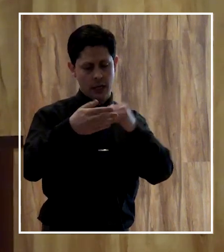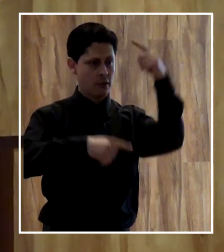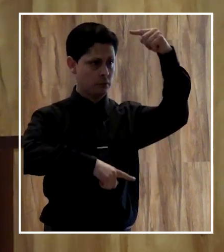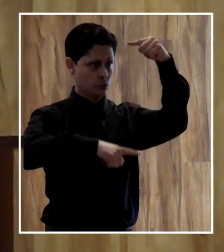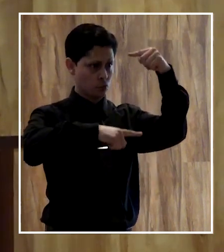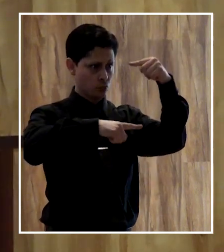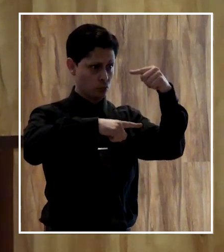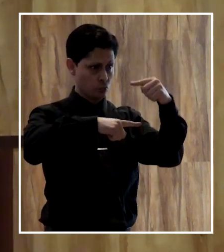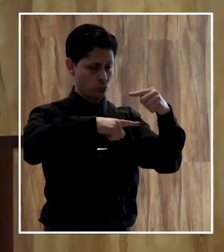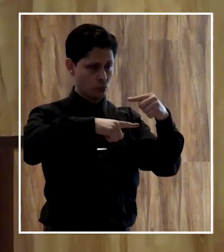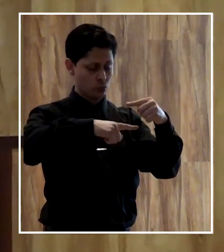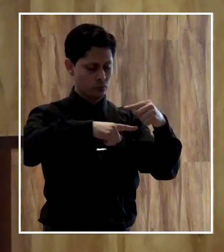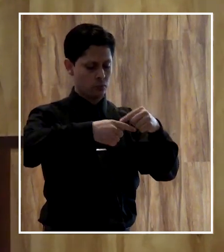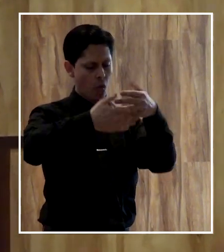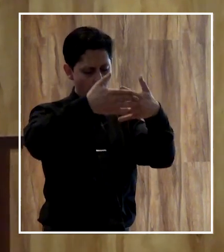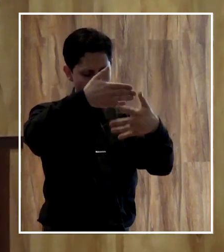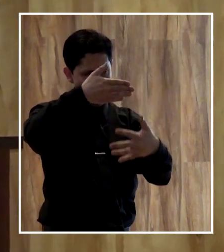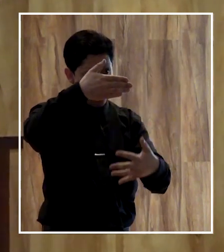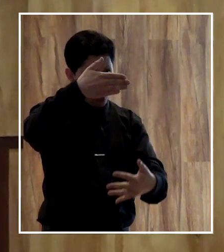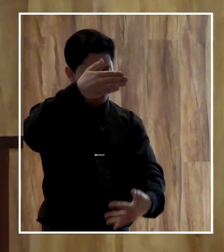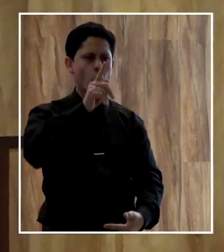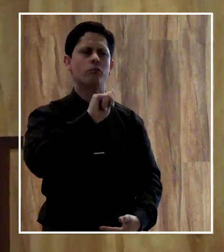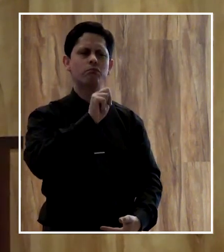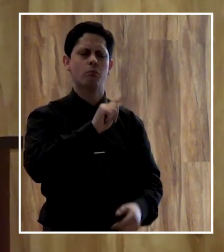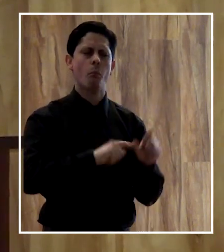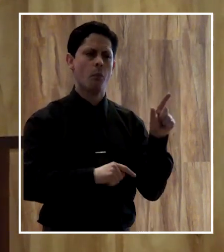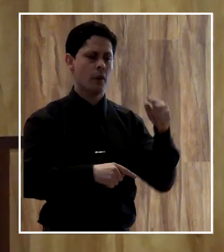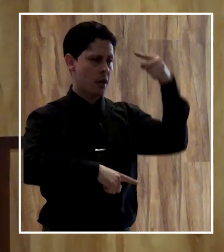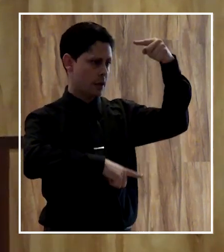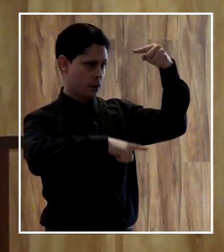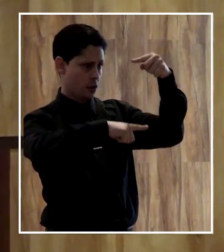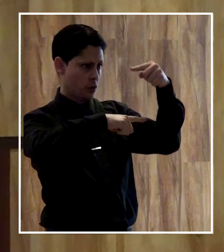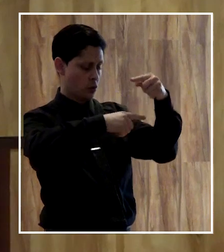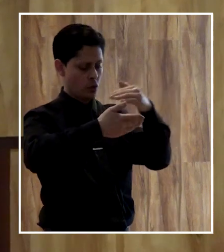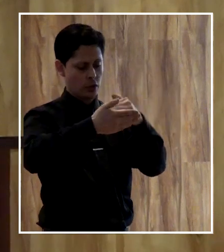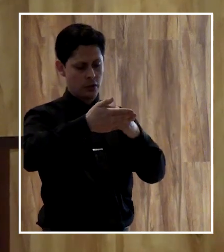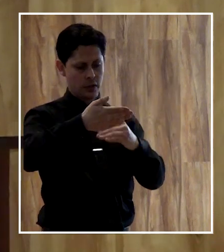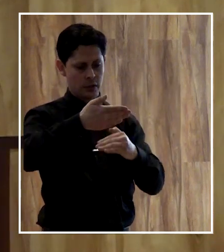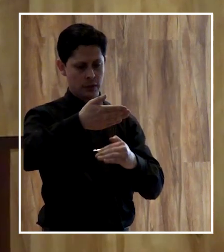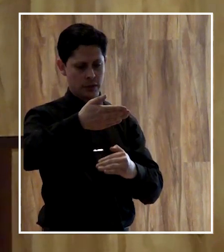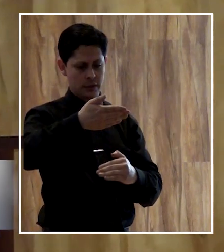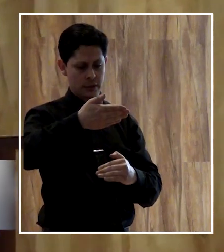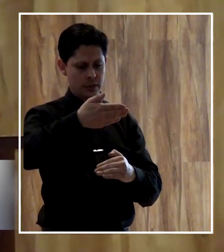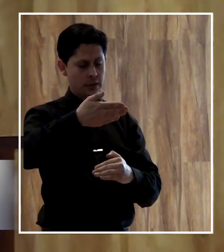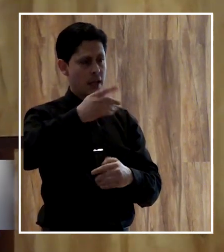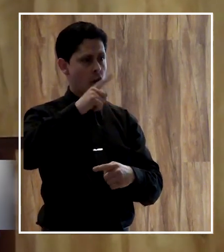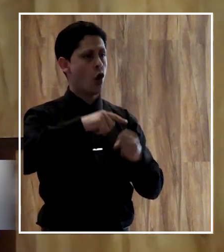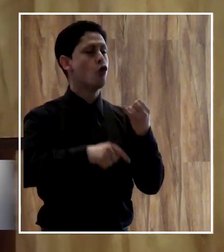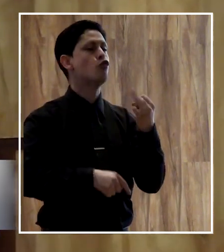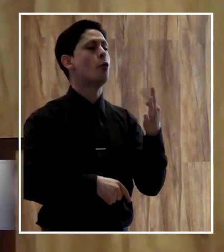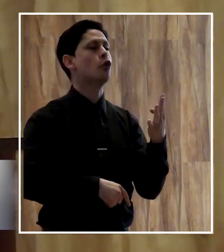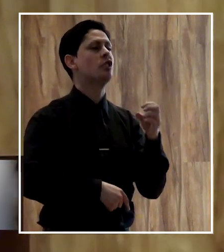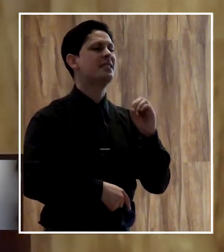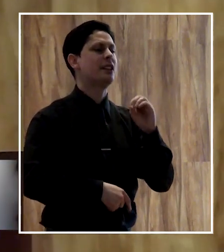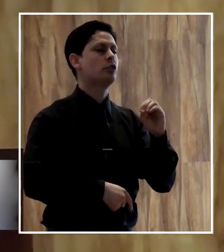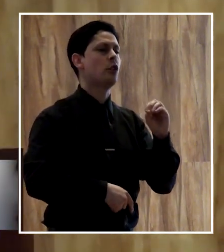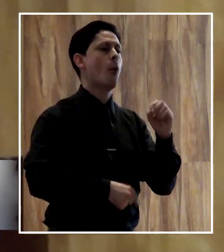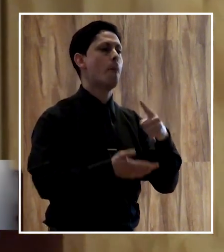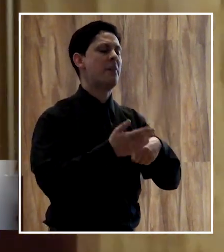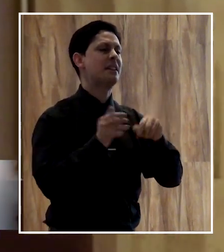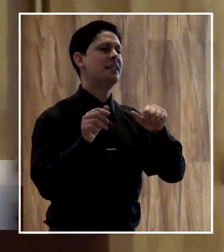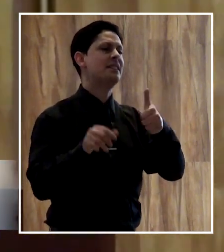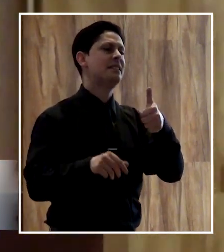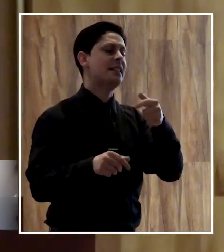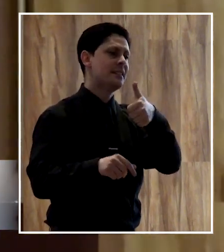completa, para no tomar demasiado tiempo, pero al resuelvo de la resolución exenta número